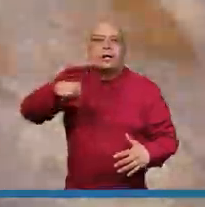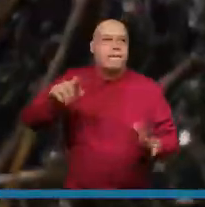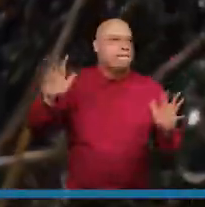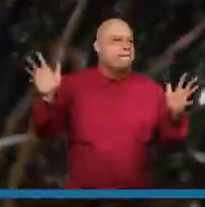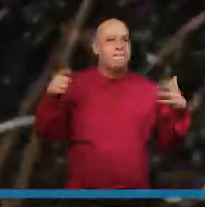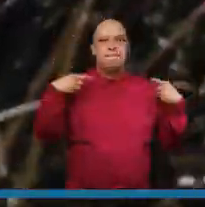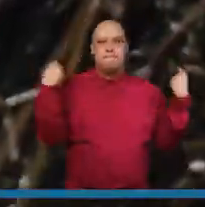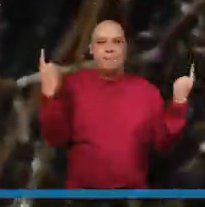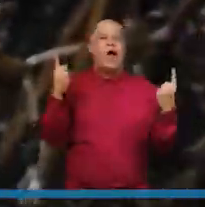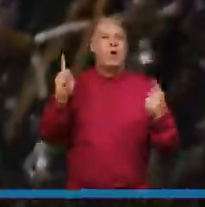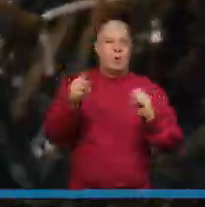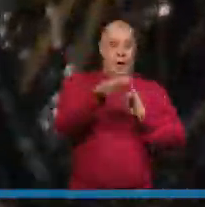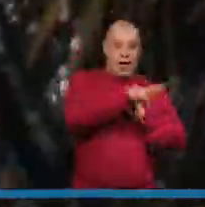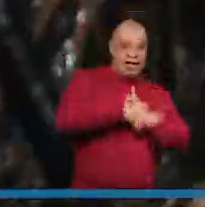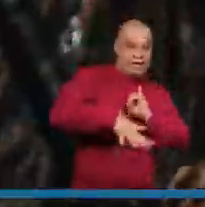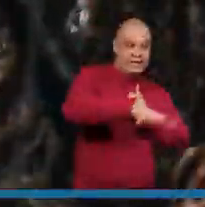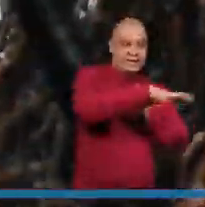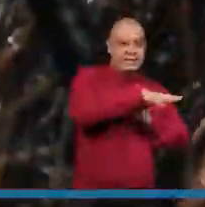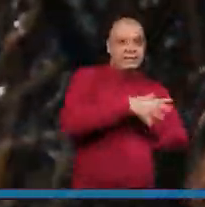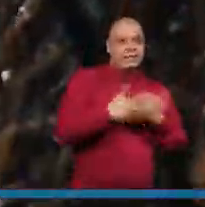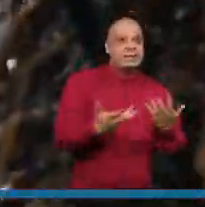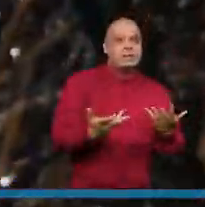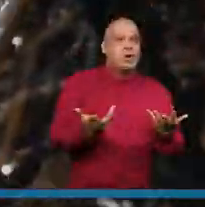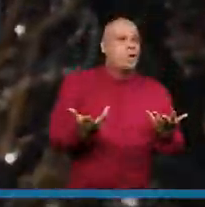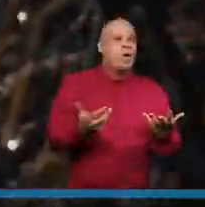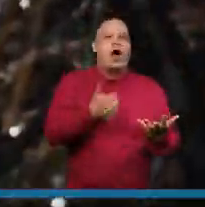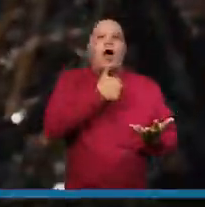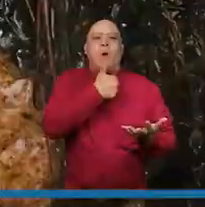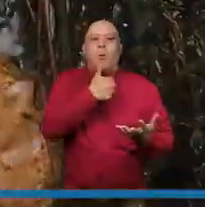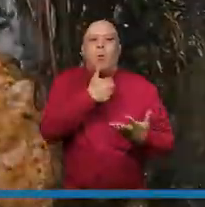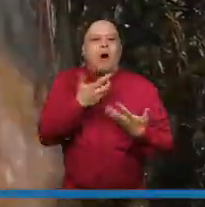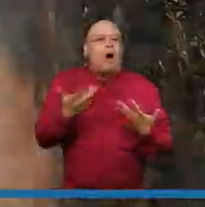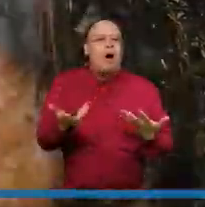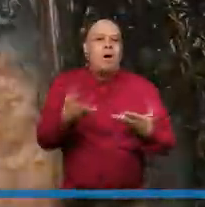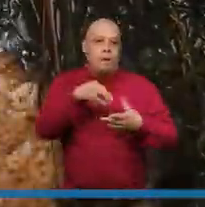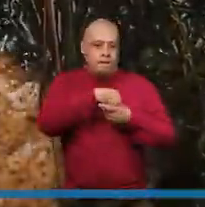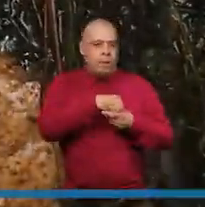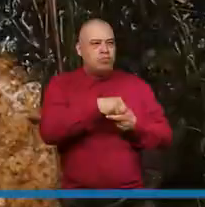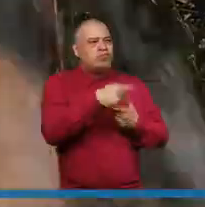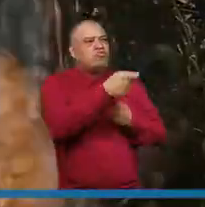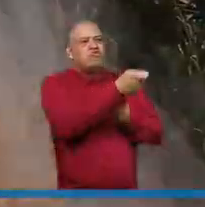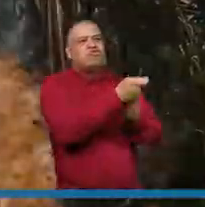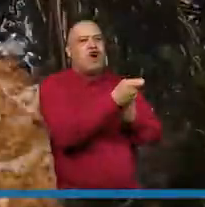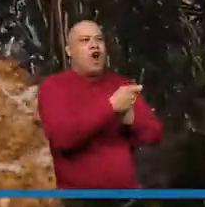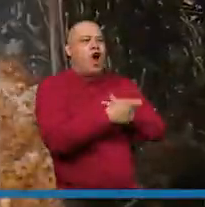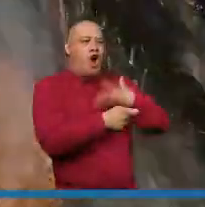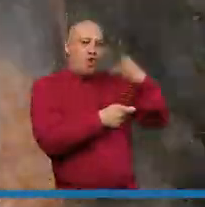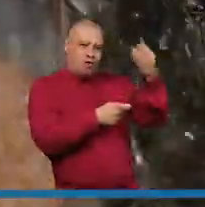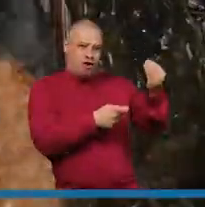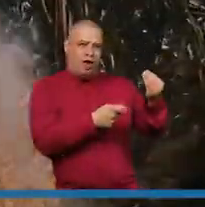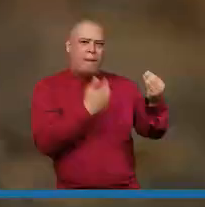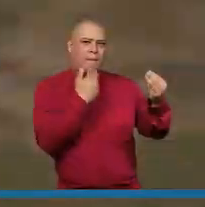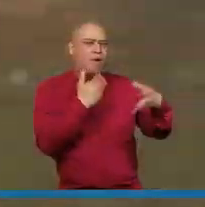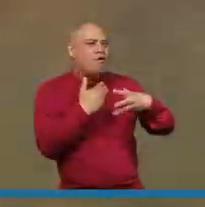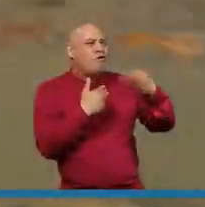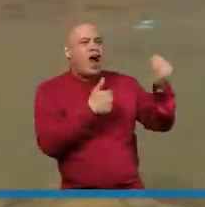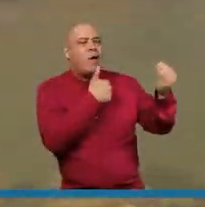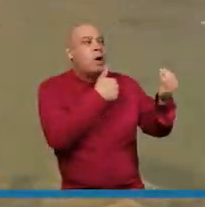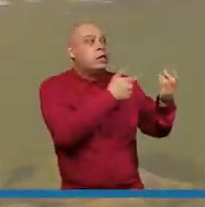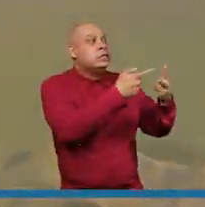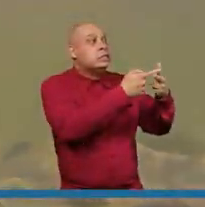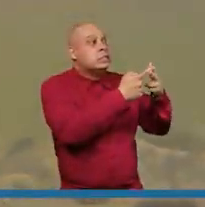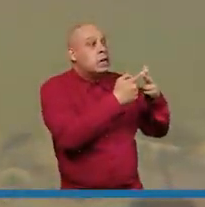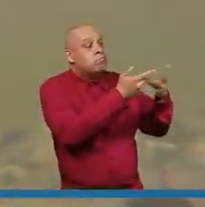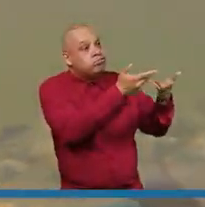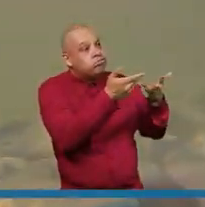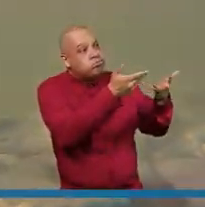agua. Y eso ha hecho que ya el área metropolitana se provea del agua potable, por ejemplo, de cuencas por fuera. Tenemos una